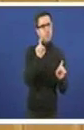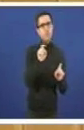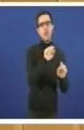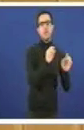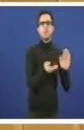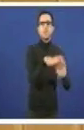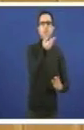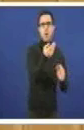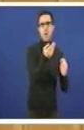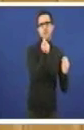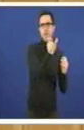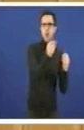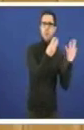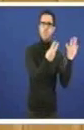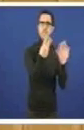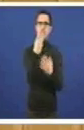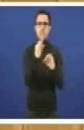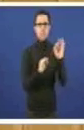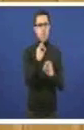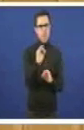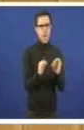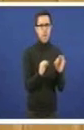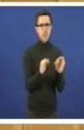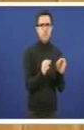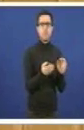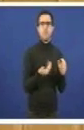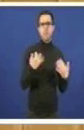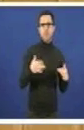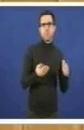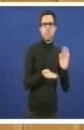esa familia ni máis ni menos que un 83%